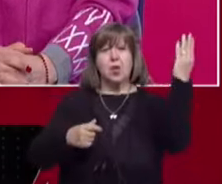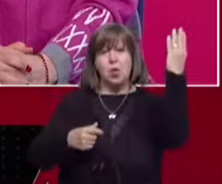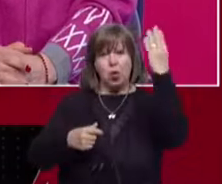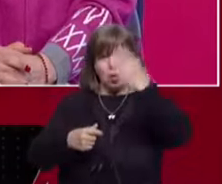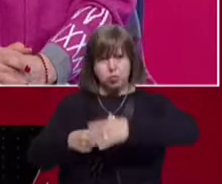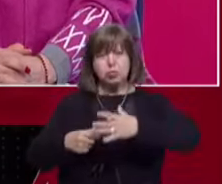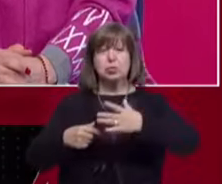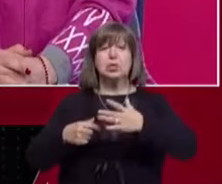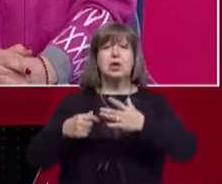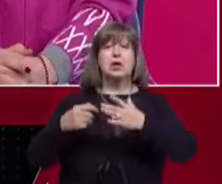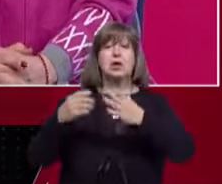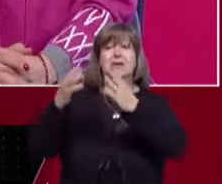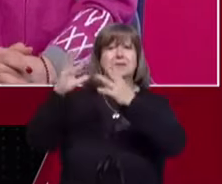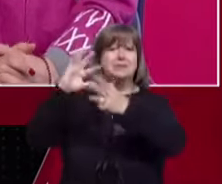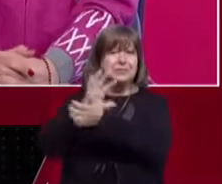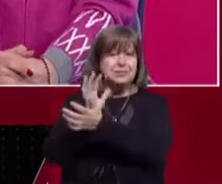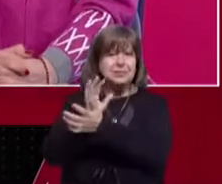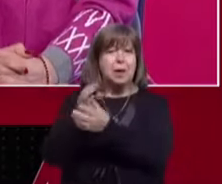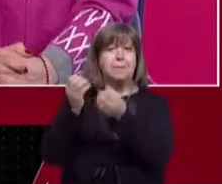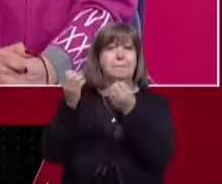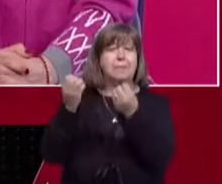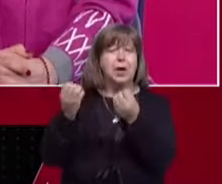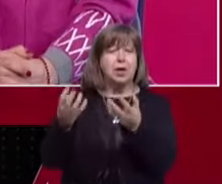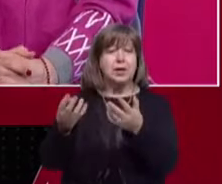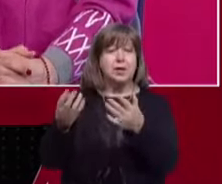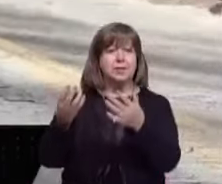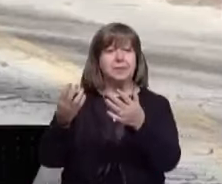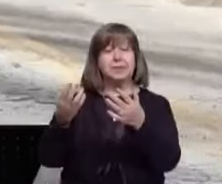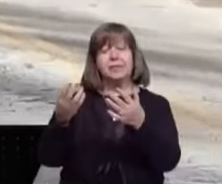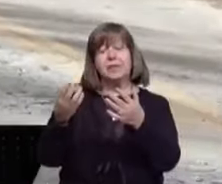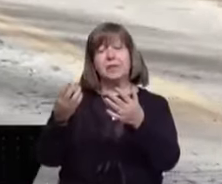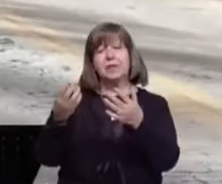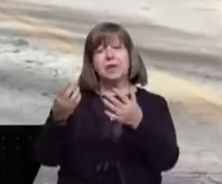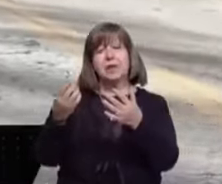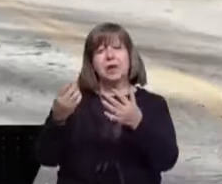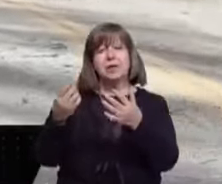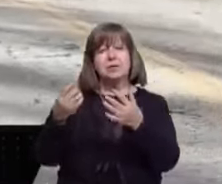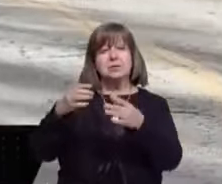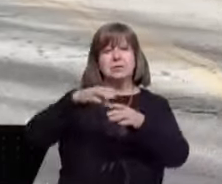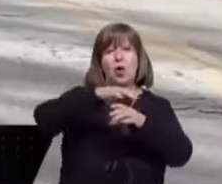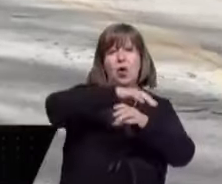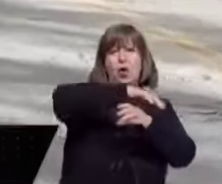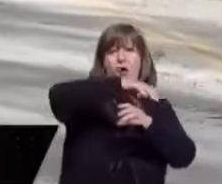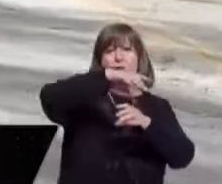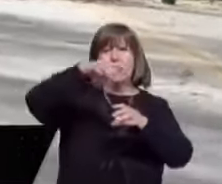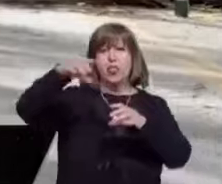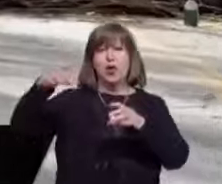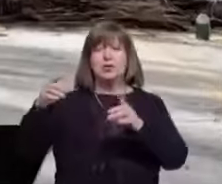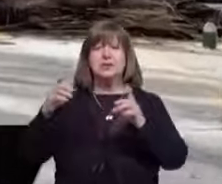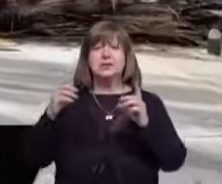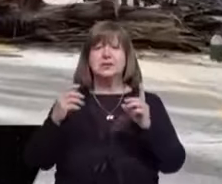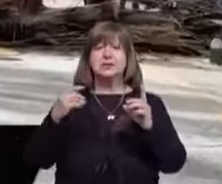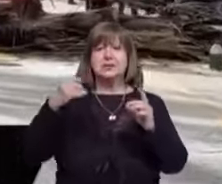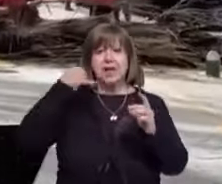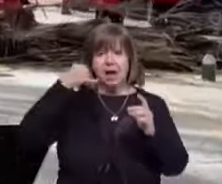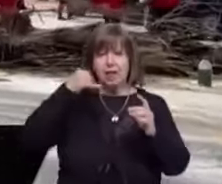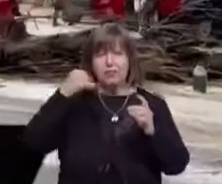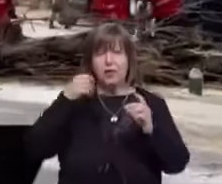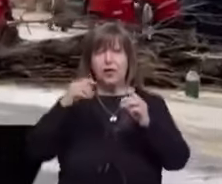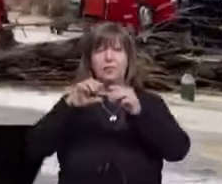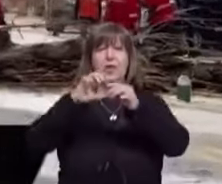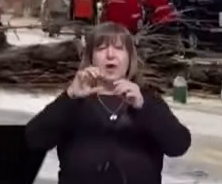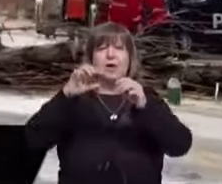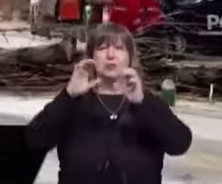van a ser cuantiosos, especialmente tratándose de todo el tendido de fibra óptica, claro, que